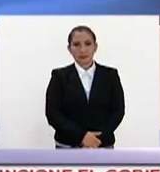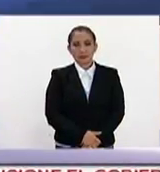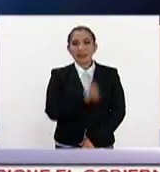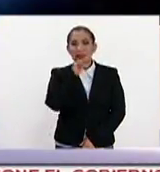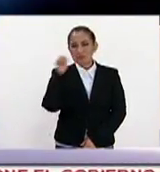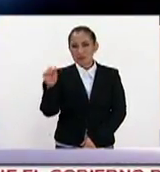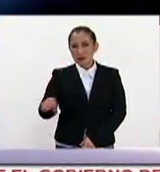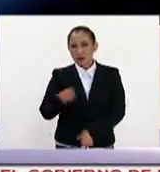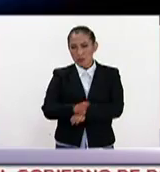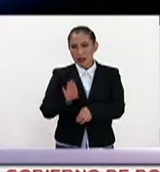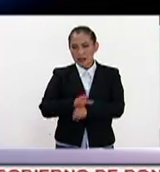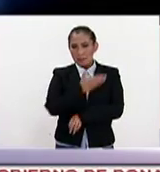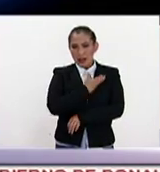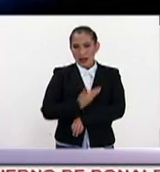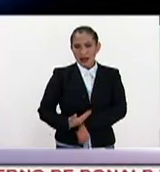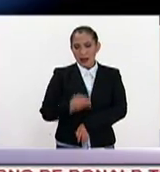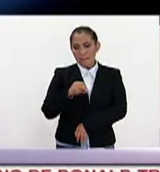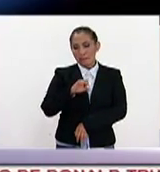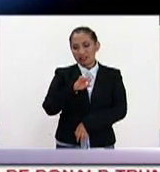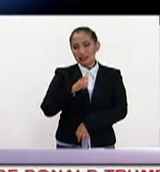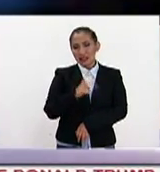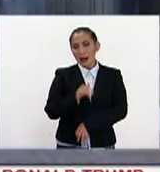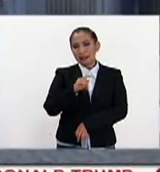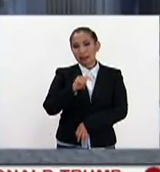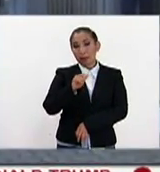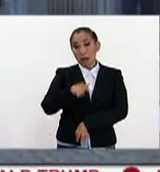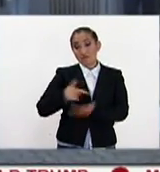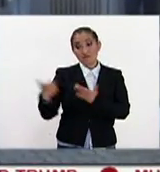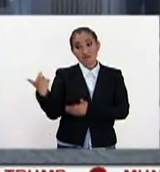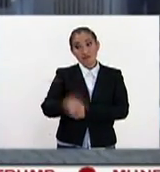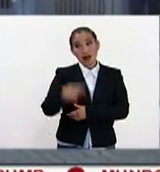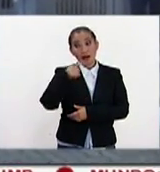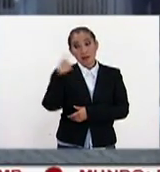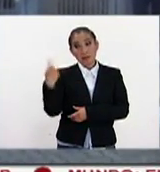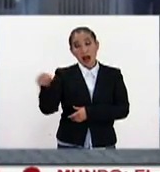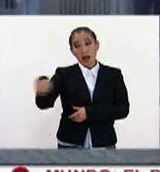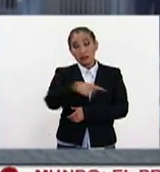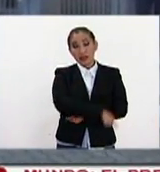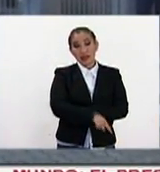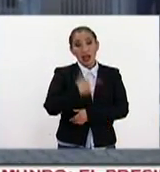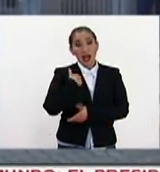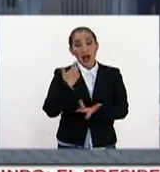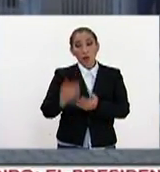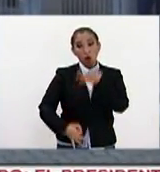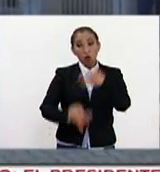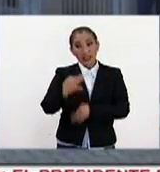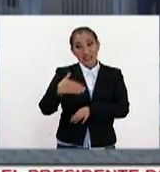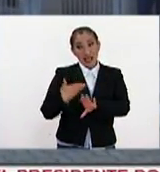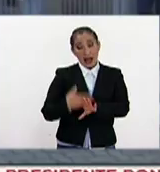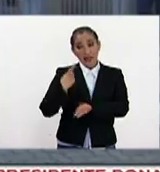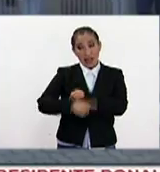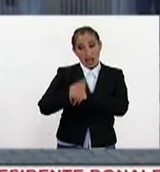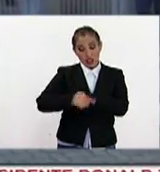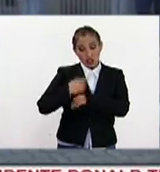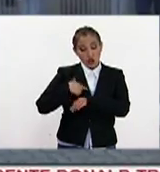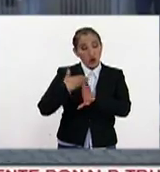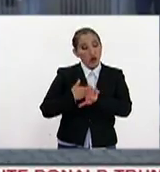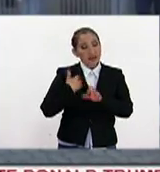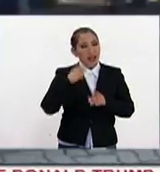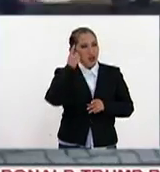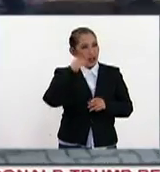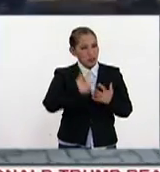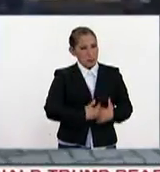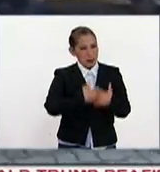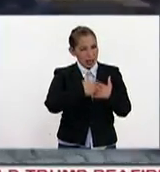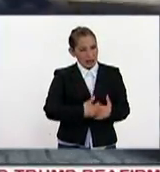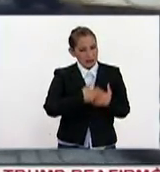También en Brasil, el presidente Michel Temer fue condenado a pagar poco más de $18.000 tras perder una demanda judicial por daños morales contra el